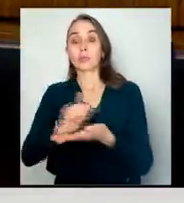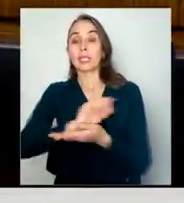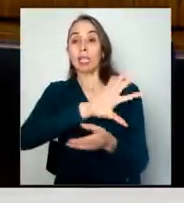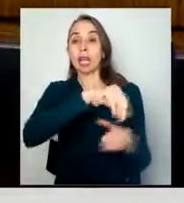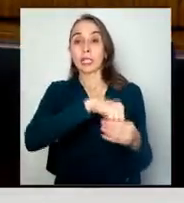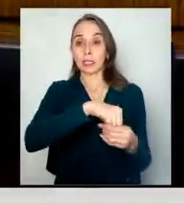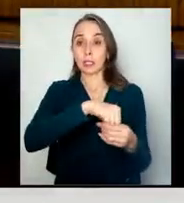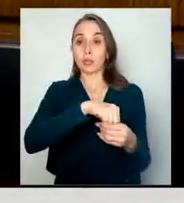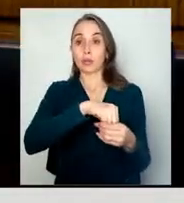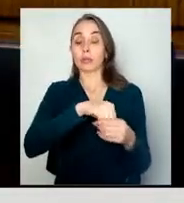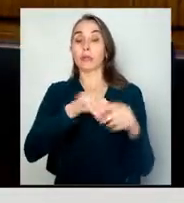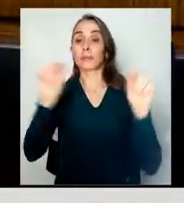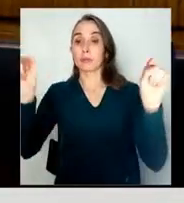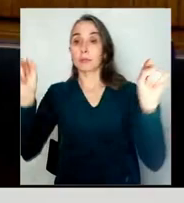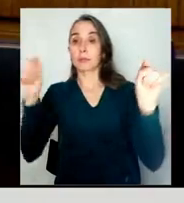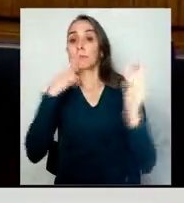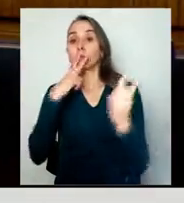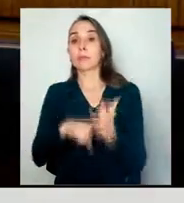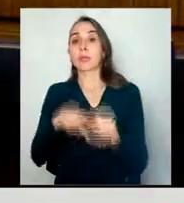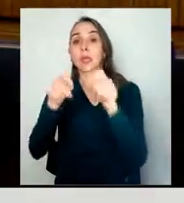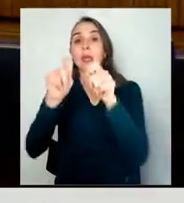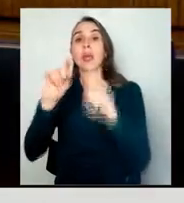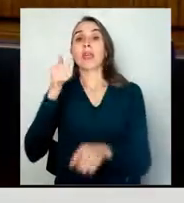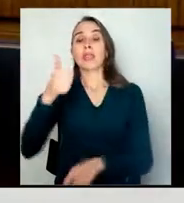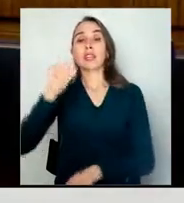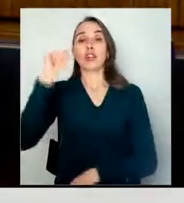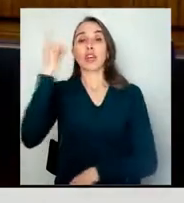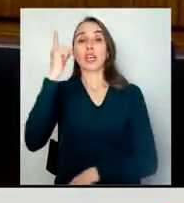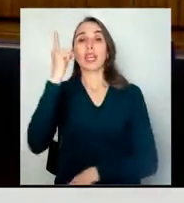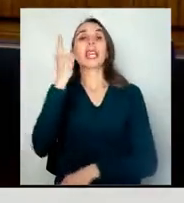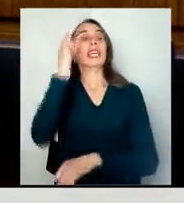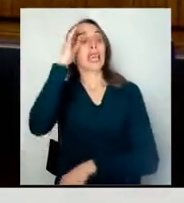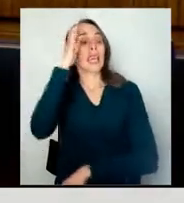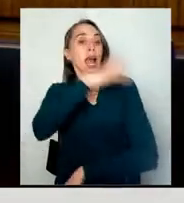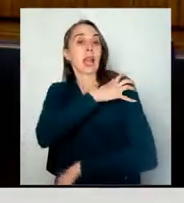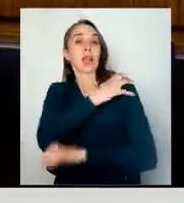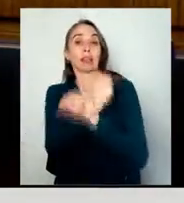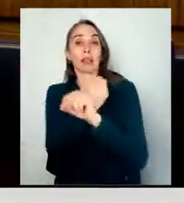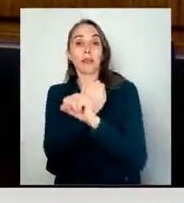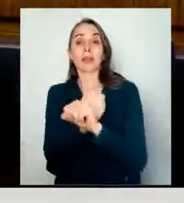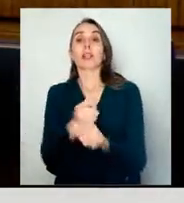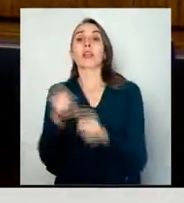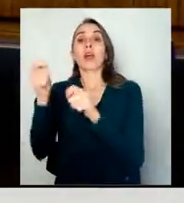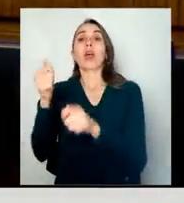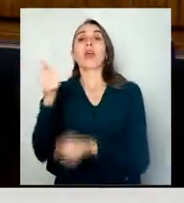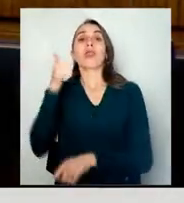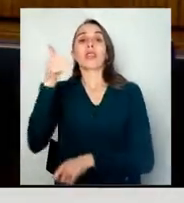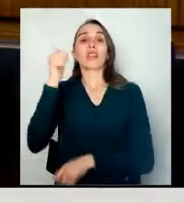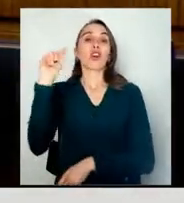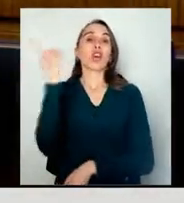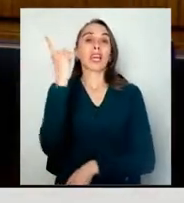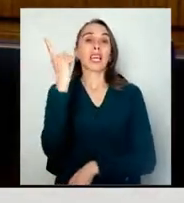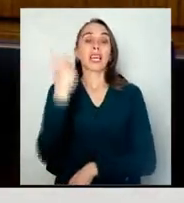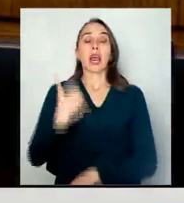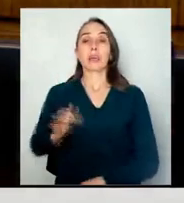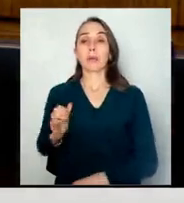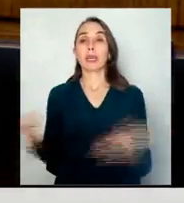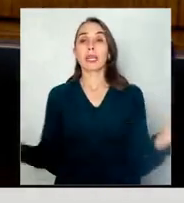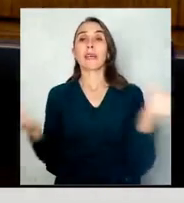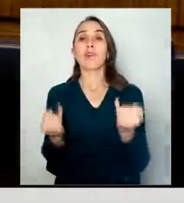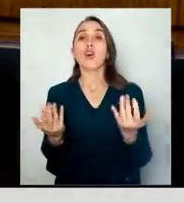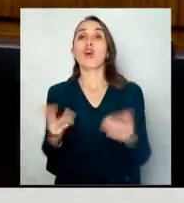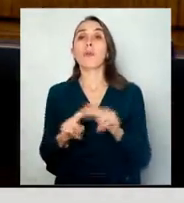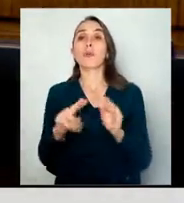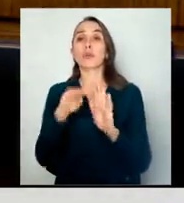a través de ellos se oficie al director general de carabineros y el director general de la policía de investigaciones para que informen sobre cómo se activó el protocolo de